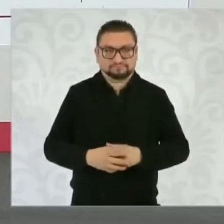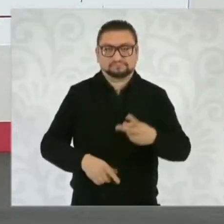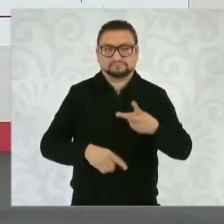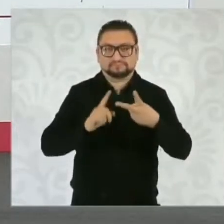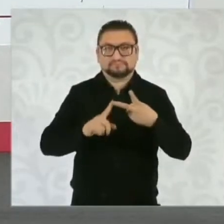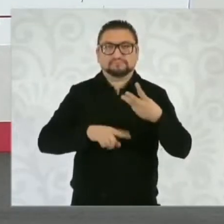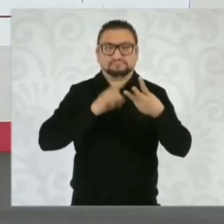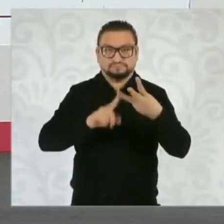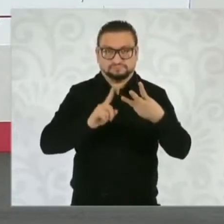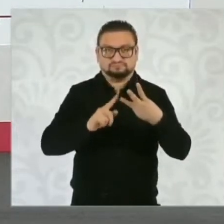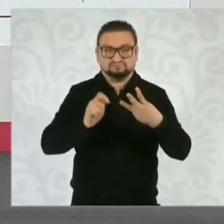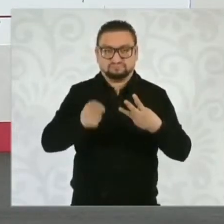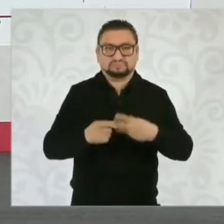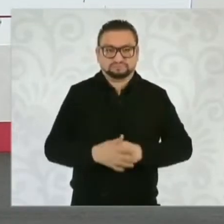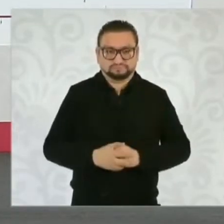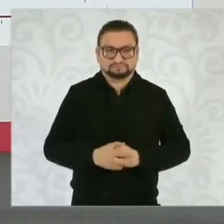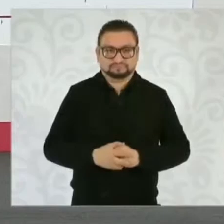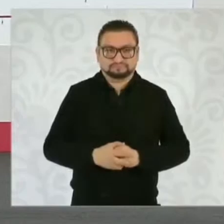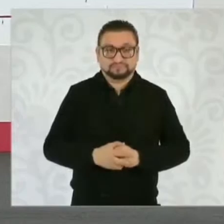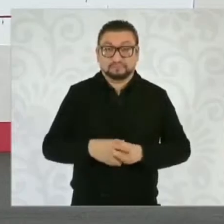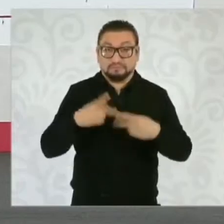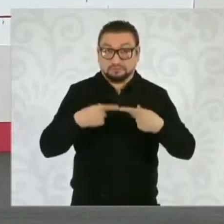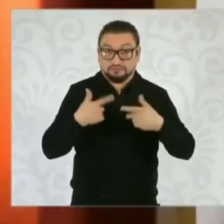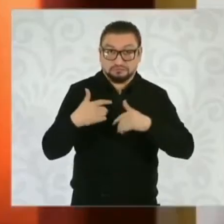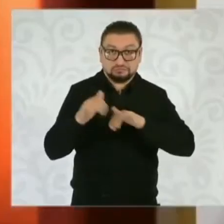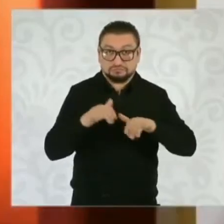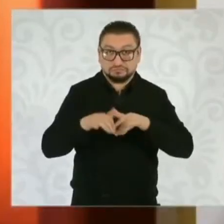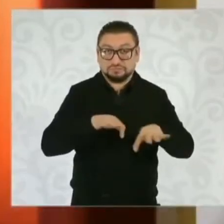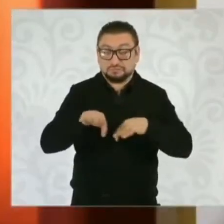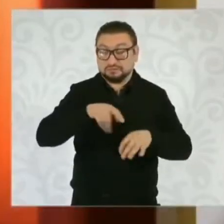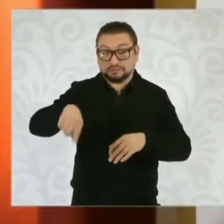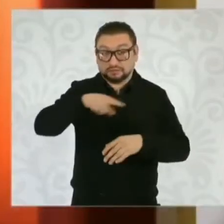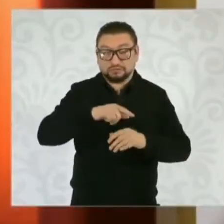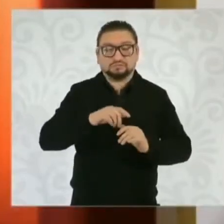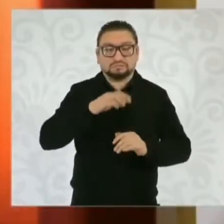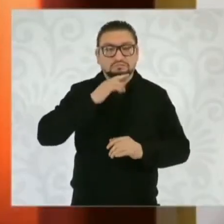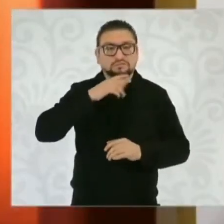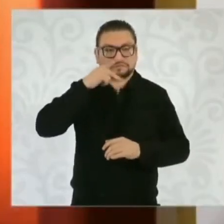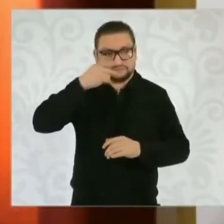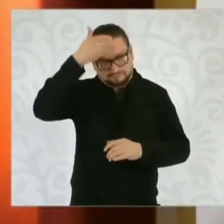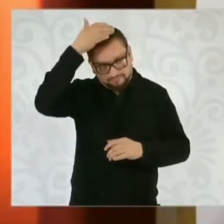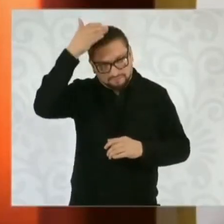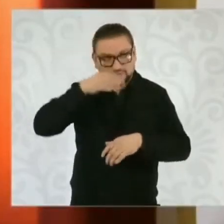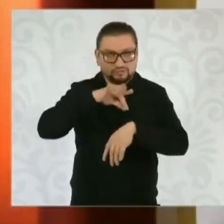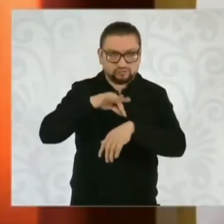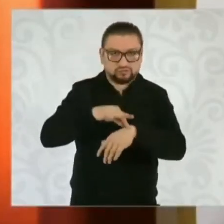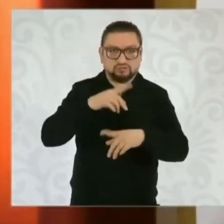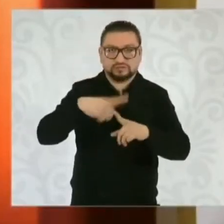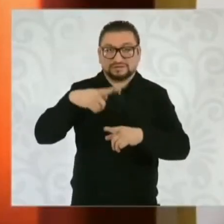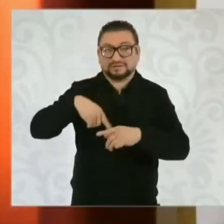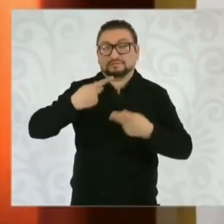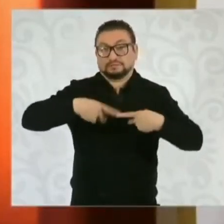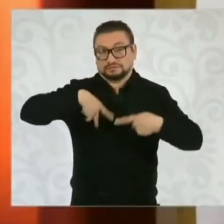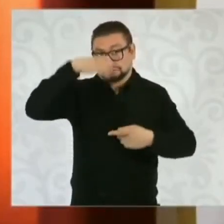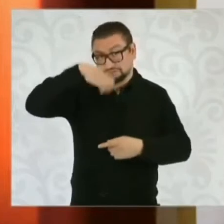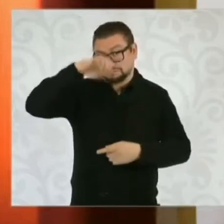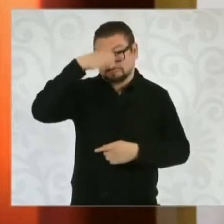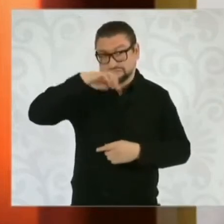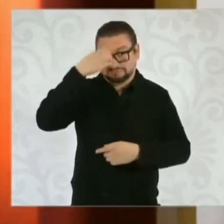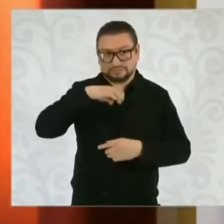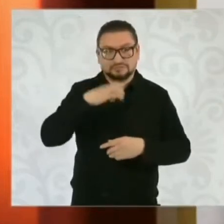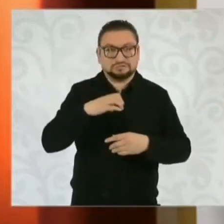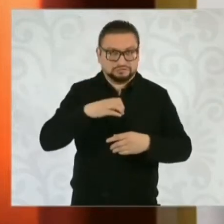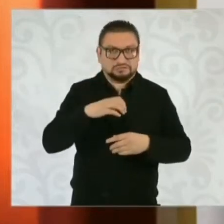3, aumentar la plantilla de personal médico, de enfermería y de especialistas